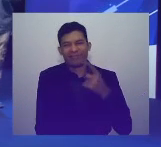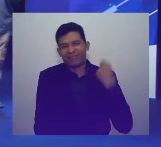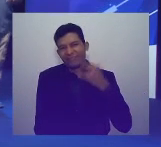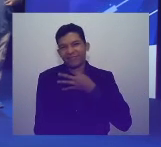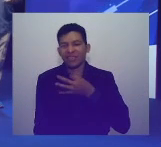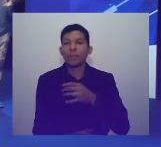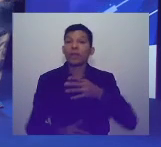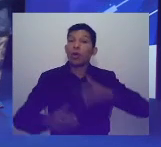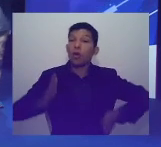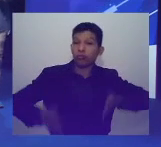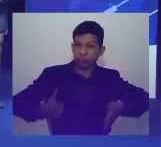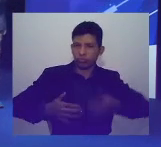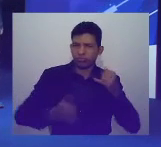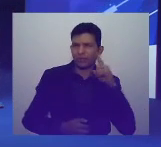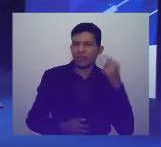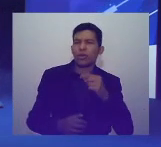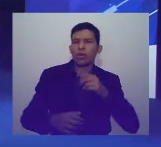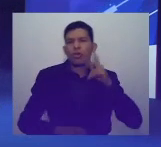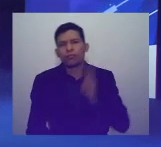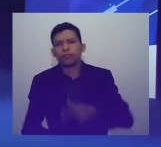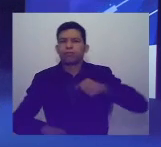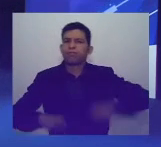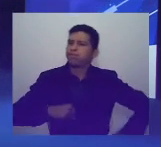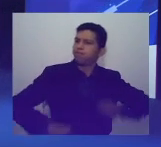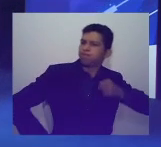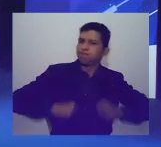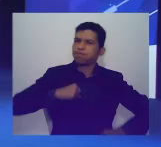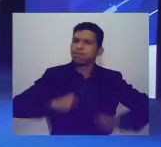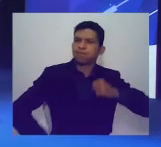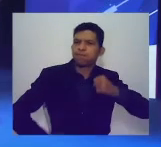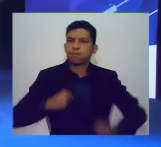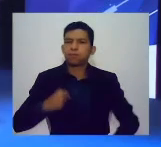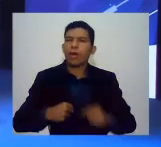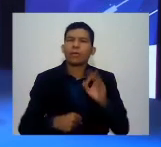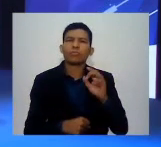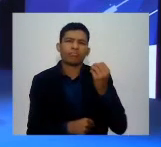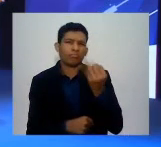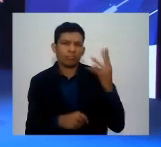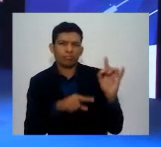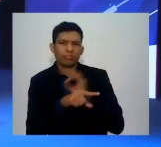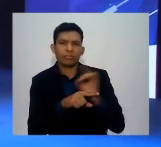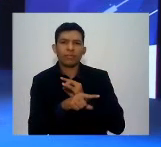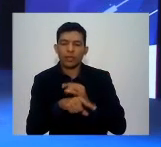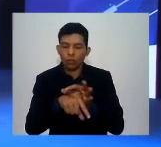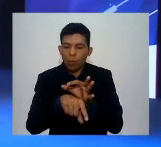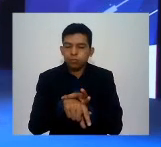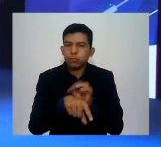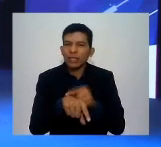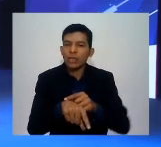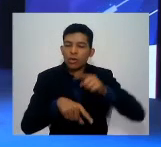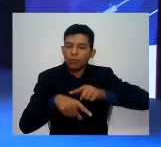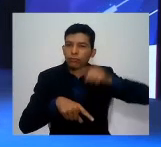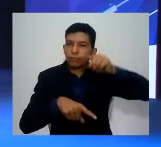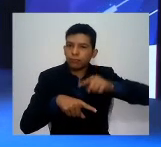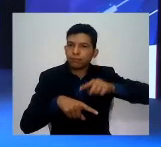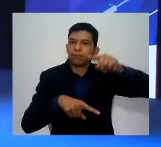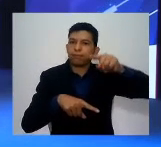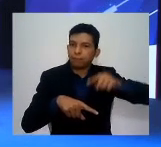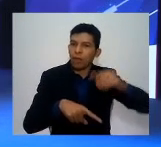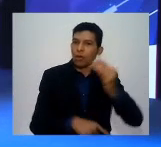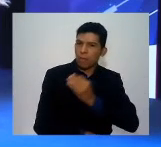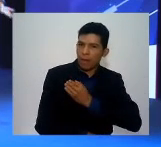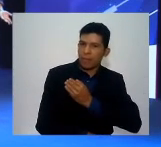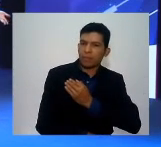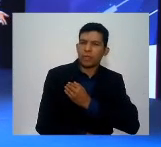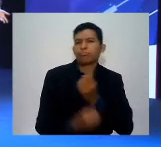muy acelerado. ¿Por qué? Por el crecimiento del cáncer. Y eso va a hacer que se vean más calientes. Como se ven más calientes, entonces ya podemos decir, bueno, aquí hay algo raro. Lo